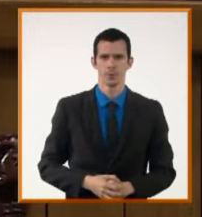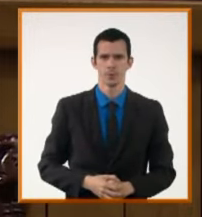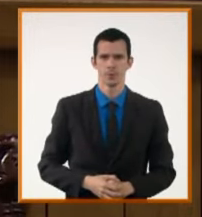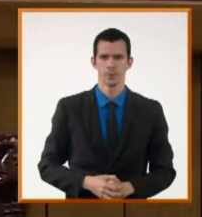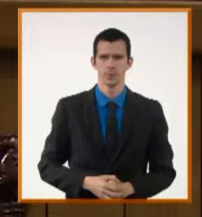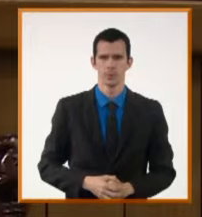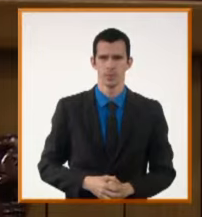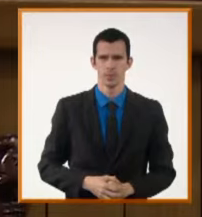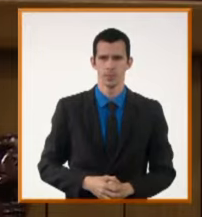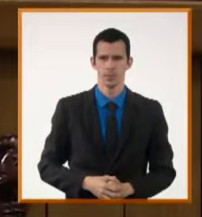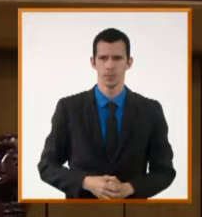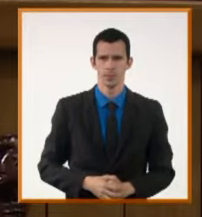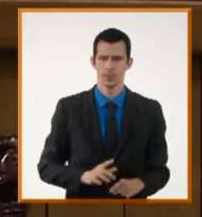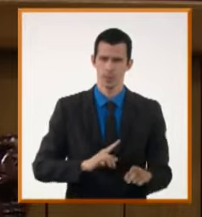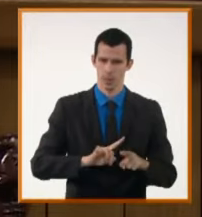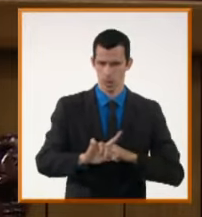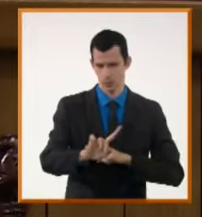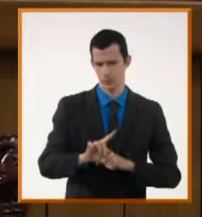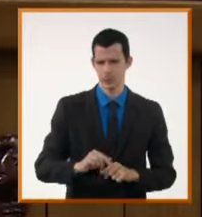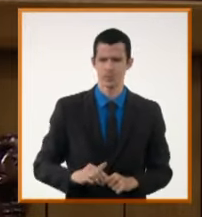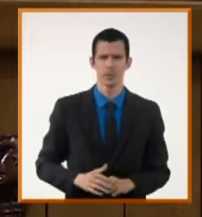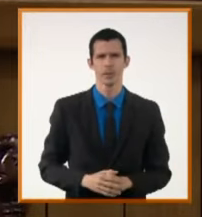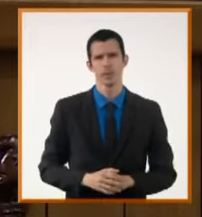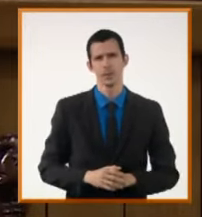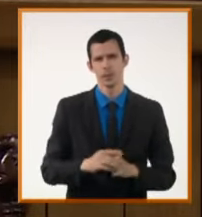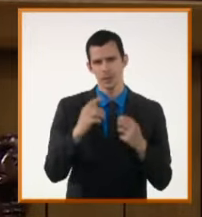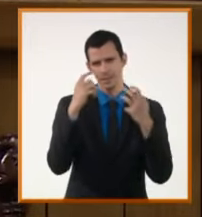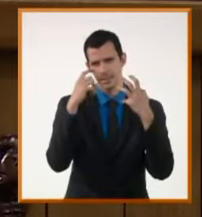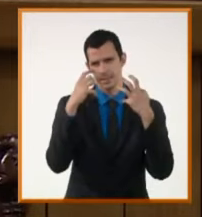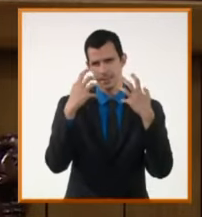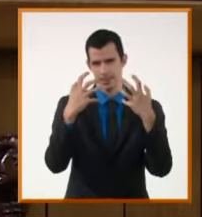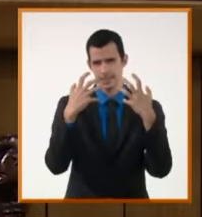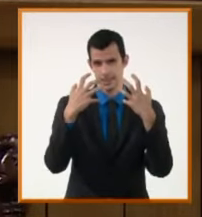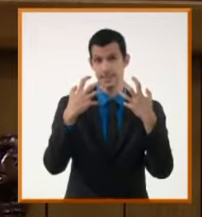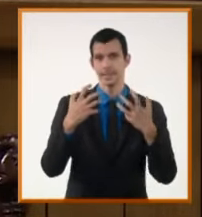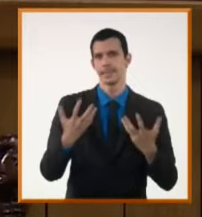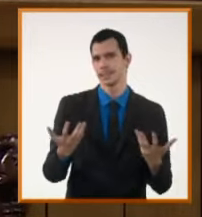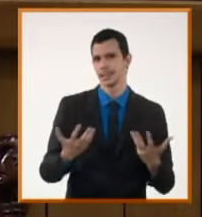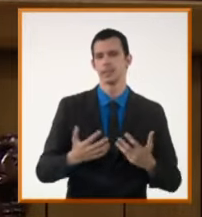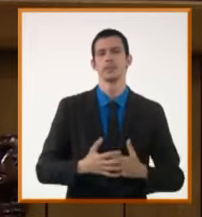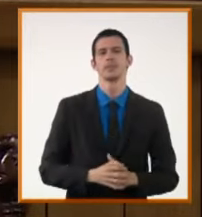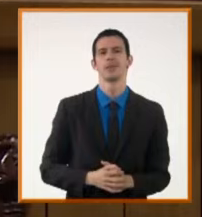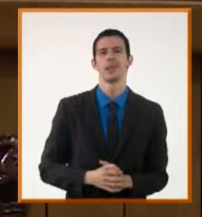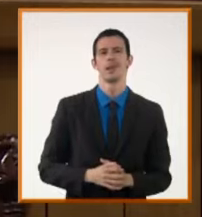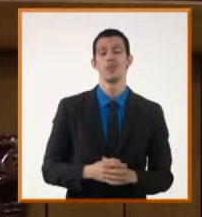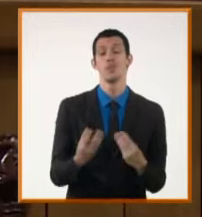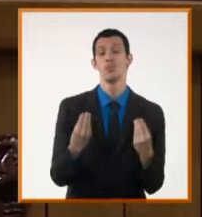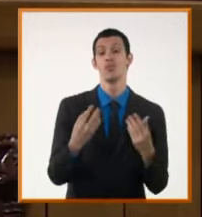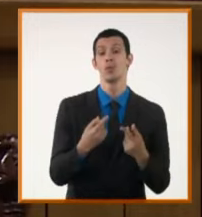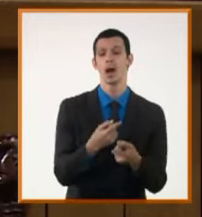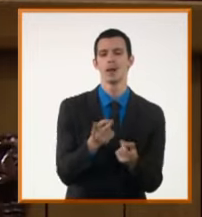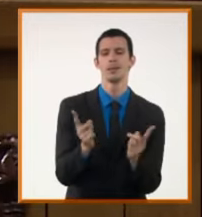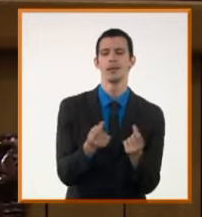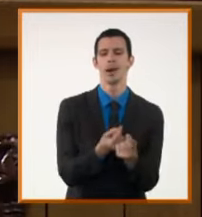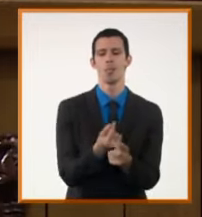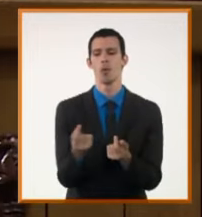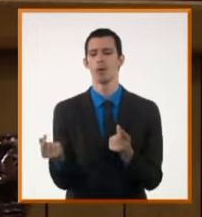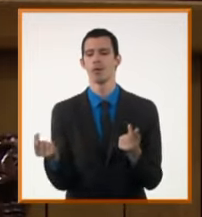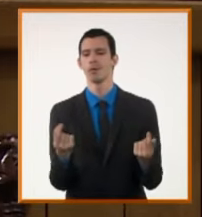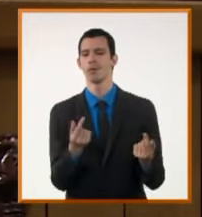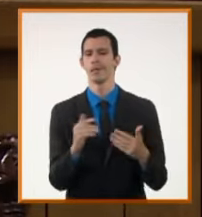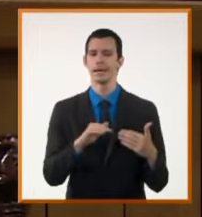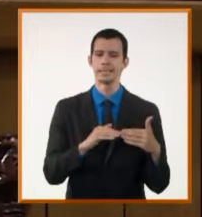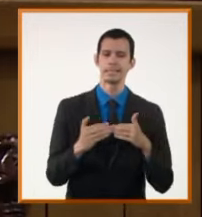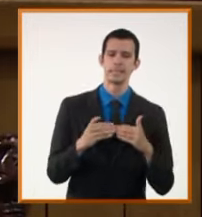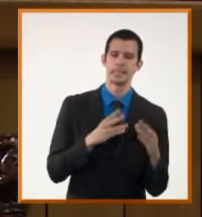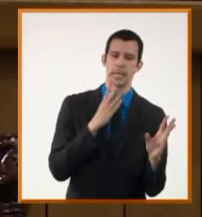una de las polémicas que tenemos que definir de aquí a julio es desde dónde se debe conducir todo el sistema empresarial de